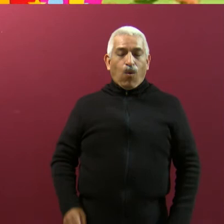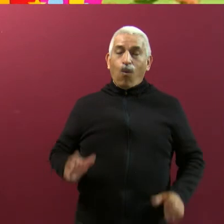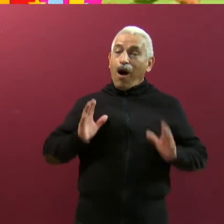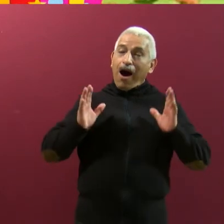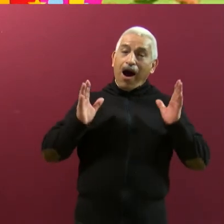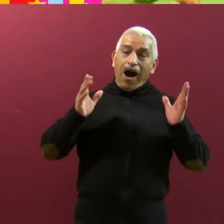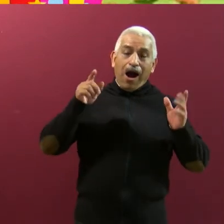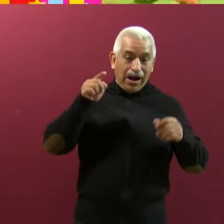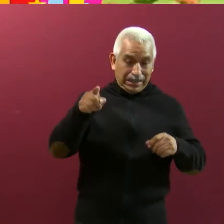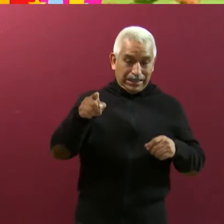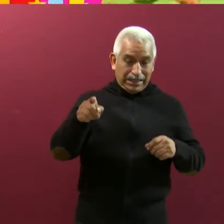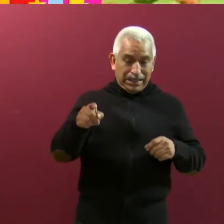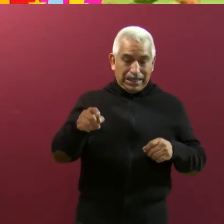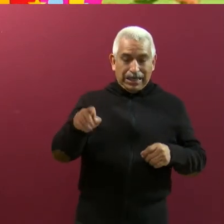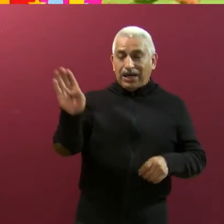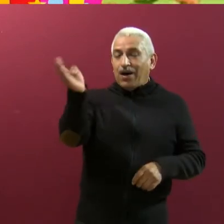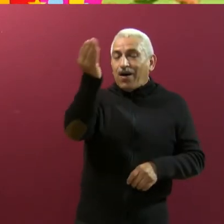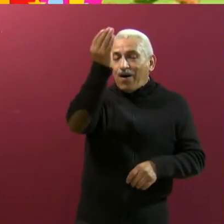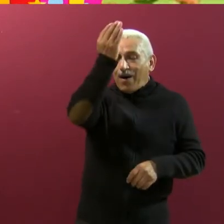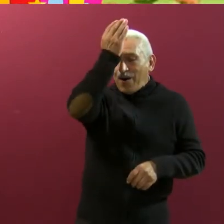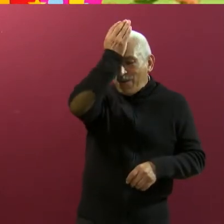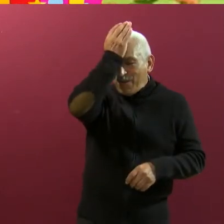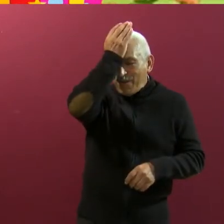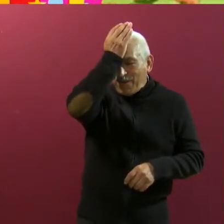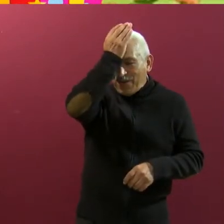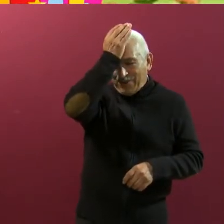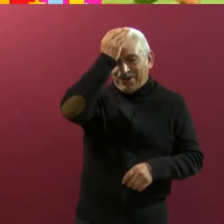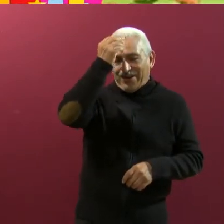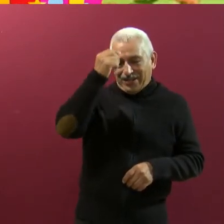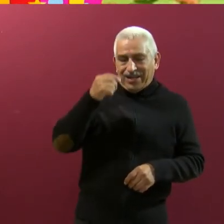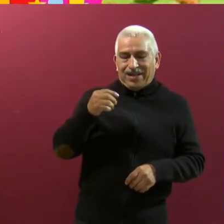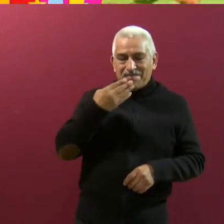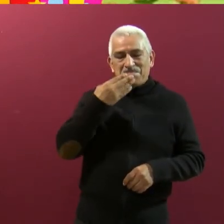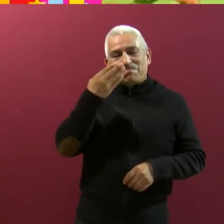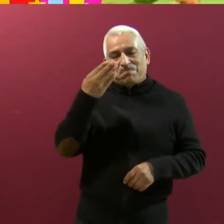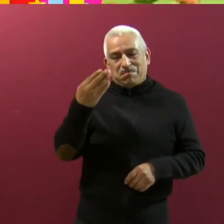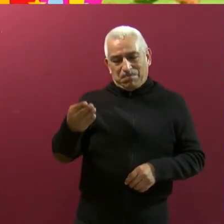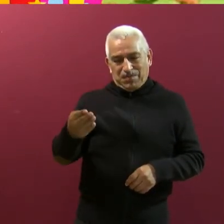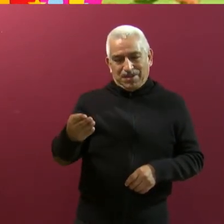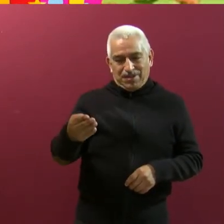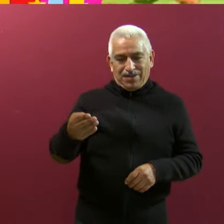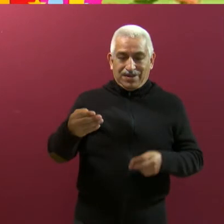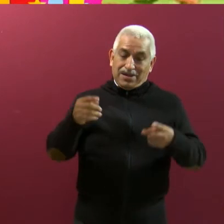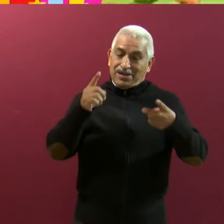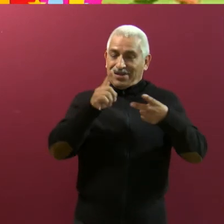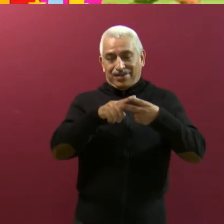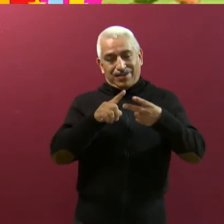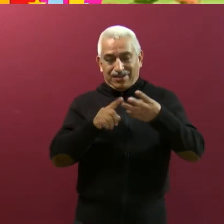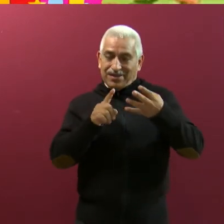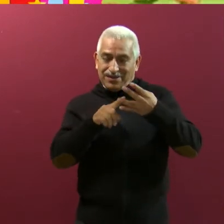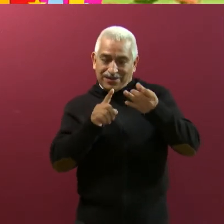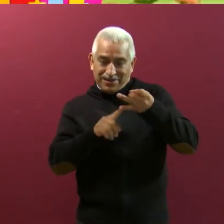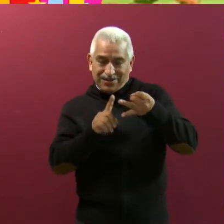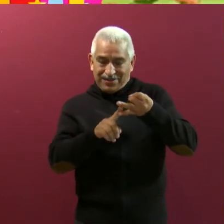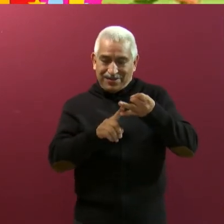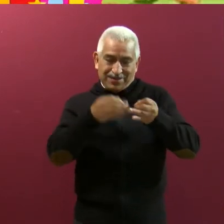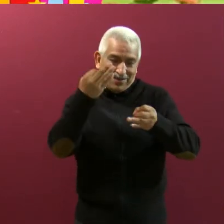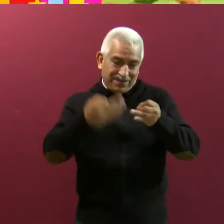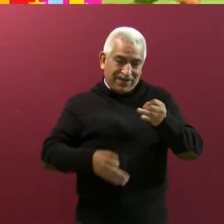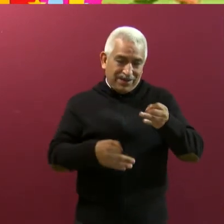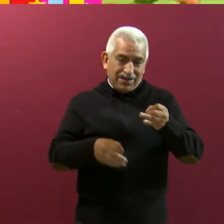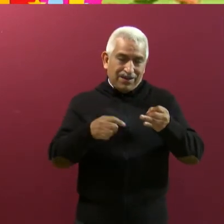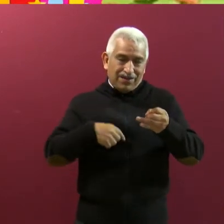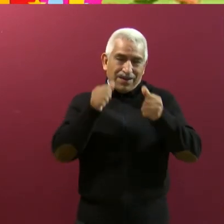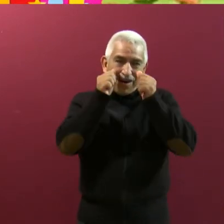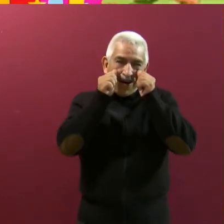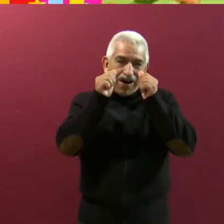¡Guau! ¡Es un borrego! Muy bien, ahora solo nos quedan 2 cajitas. Hay que poner